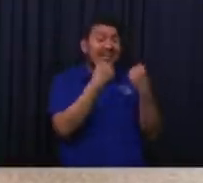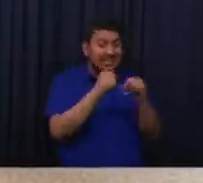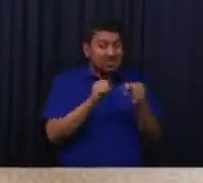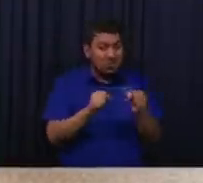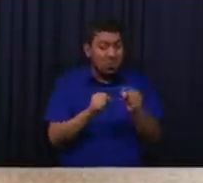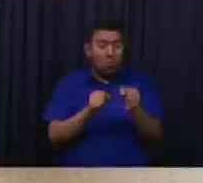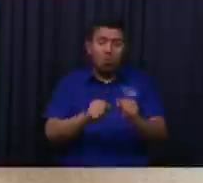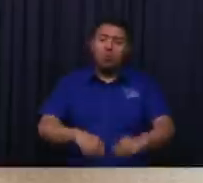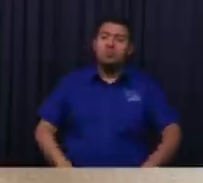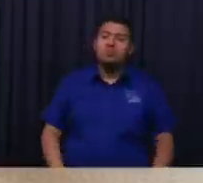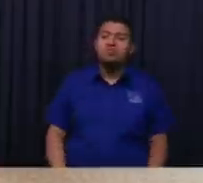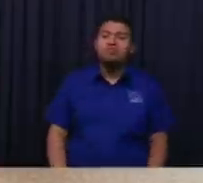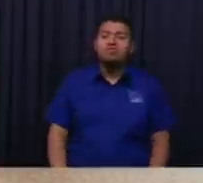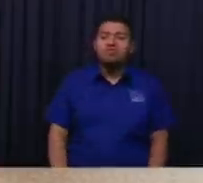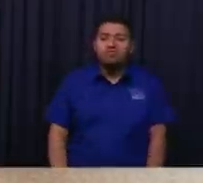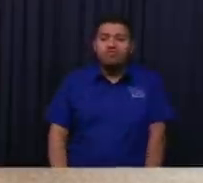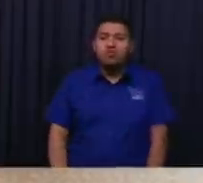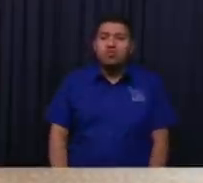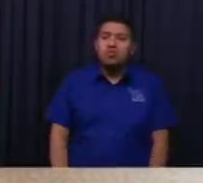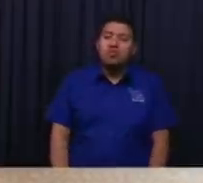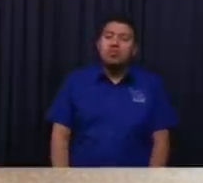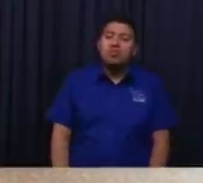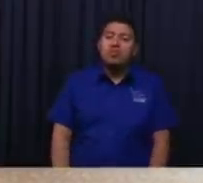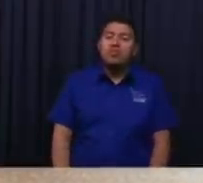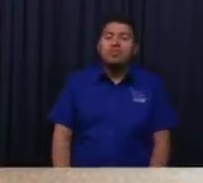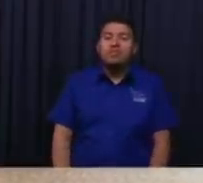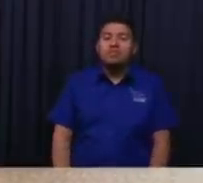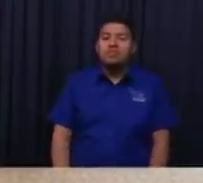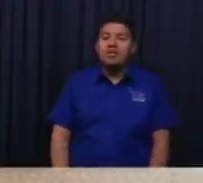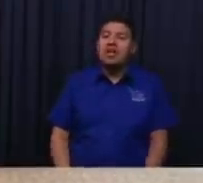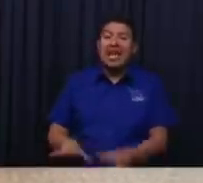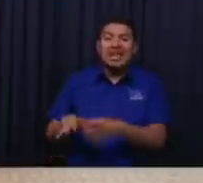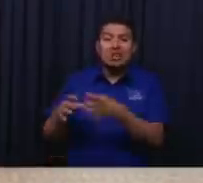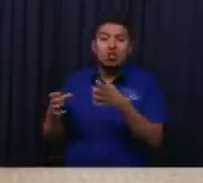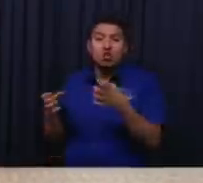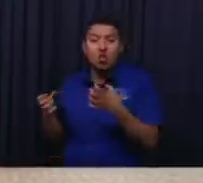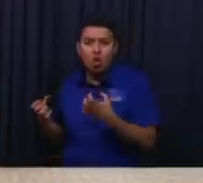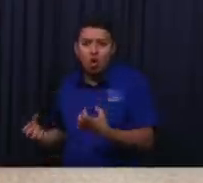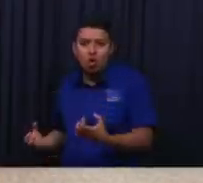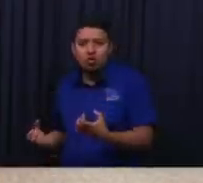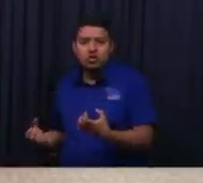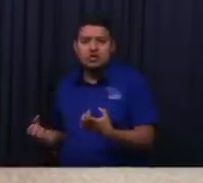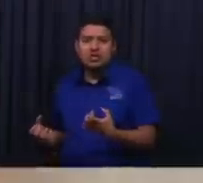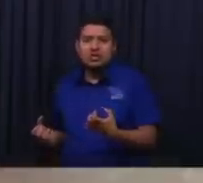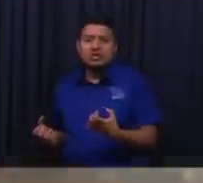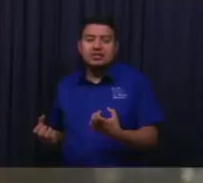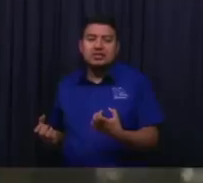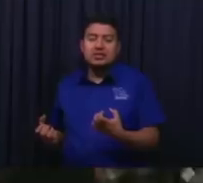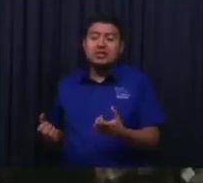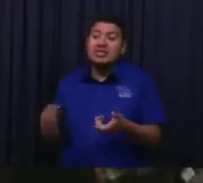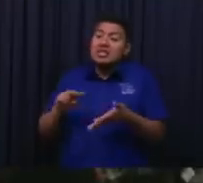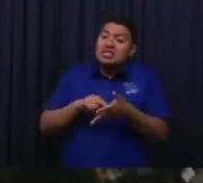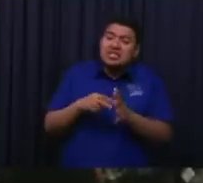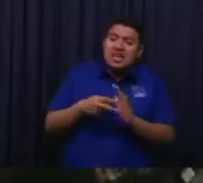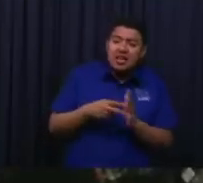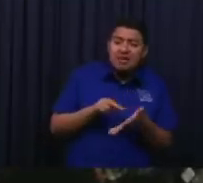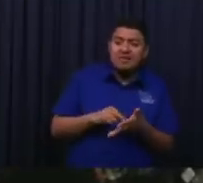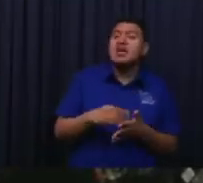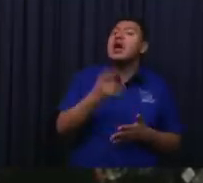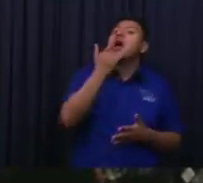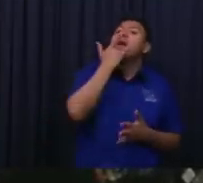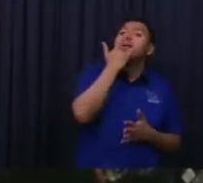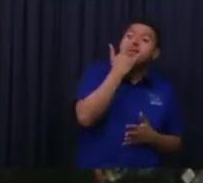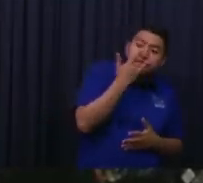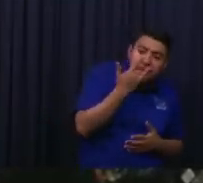ser el perdón, el cual nosotros necesitamos cada vez que nos acercamos a ser ministrados en la Santa